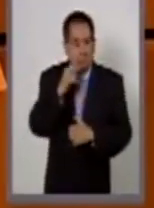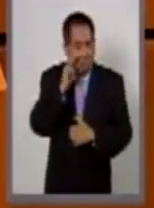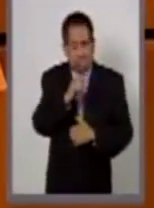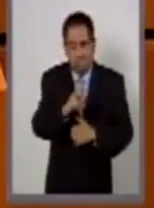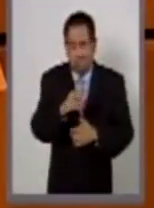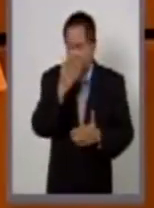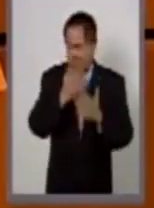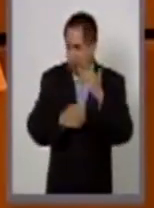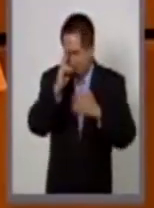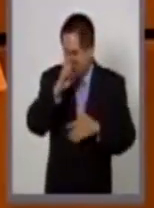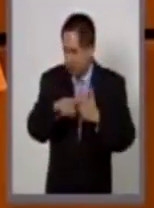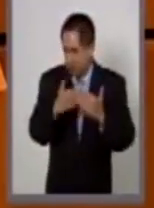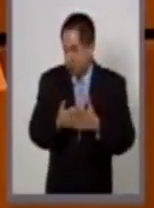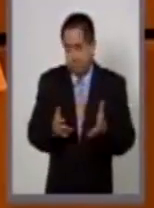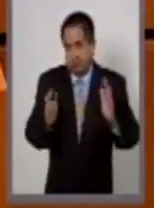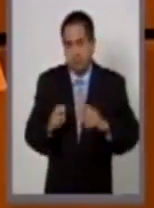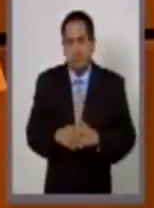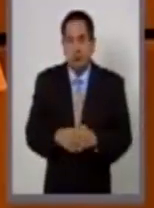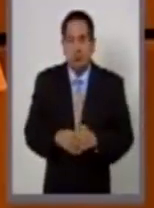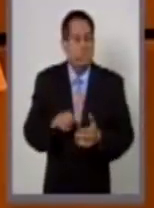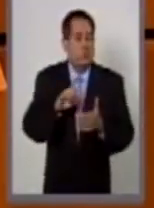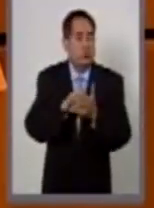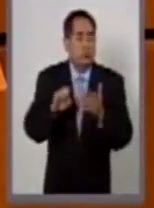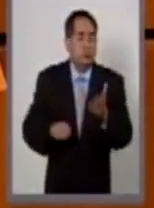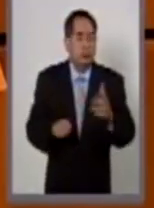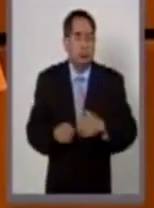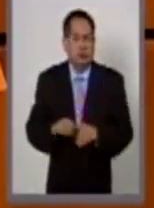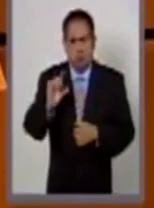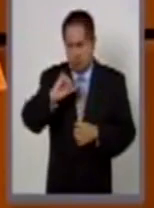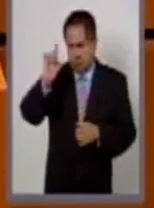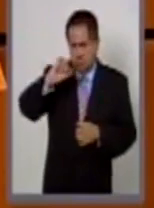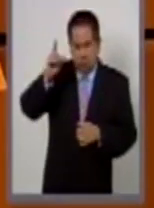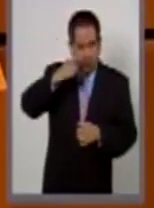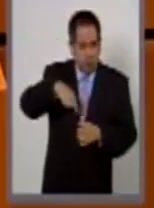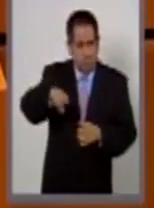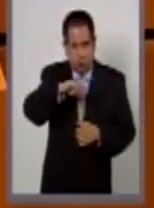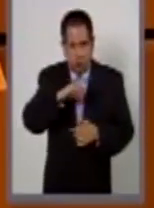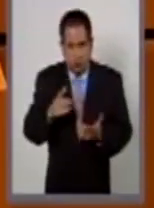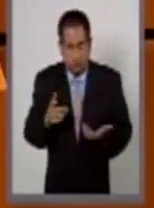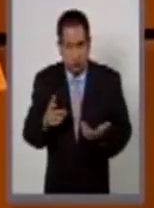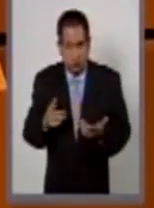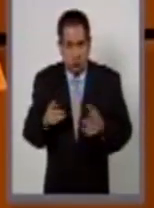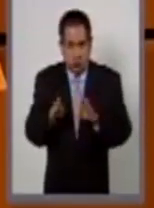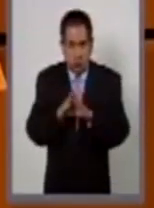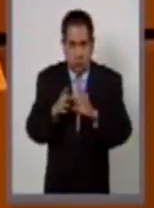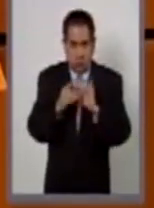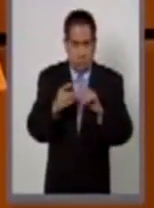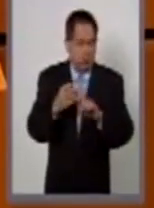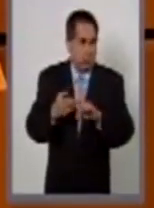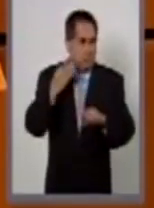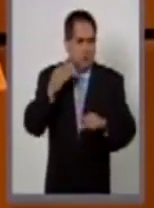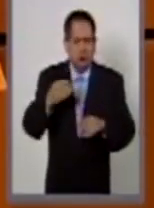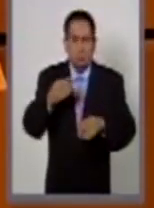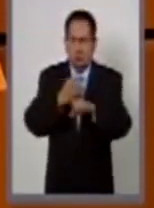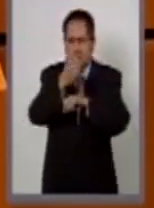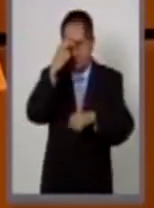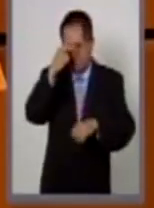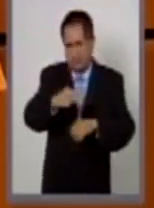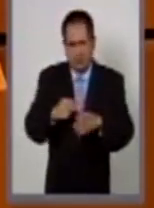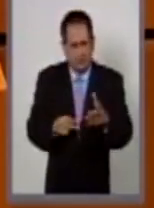viola todo. Por ejemplo, los funcionarios del organismo electoral del Estado de